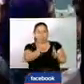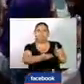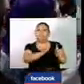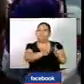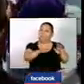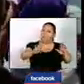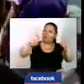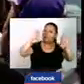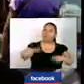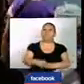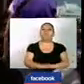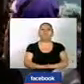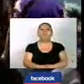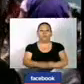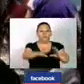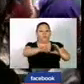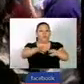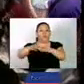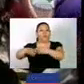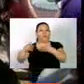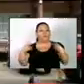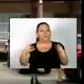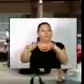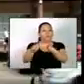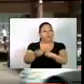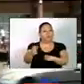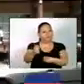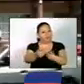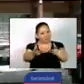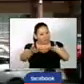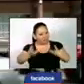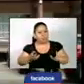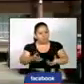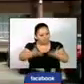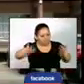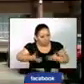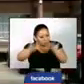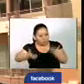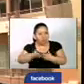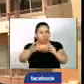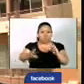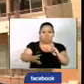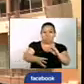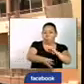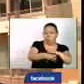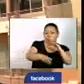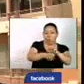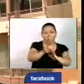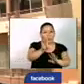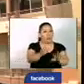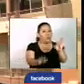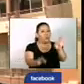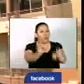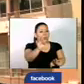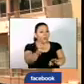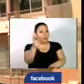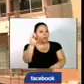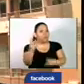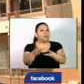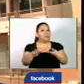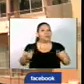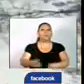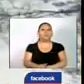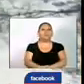Otros sectores sociales y civiles en Honduras demandan la investigación de los casos de corrupción que aún siguen en la impunidad sin ser resueltos